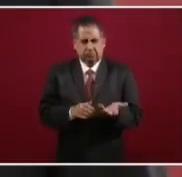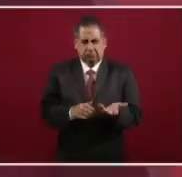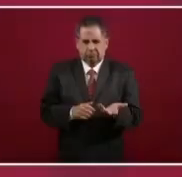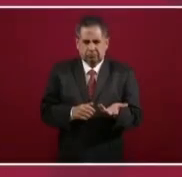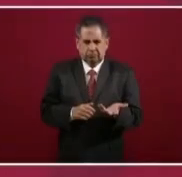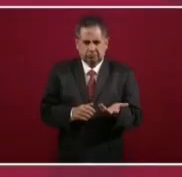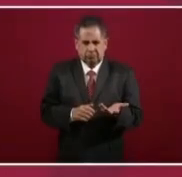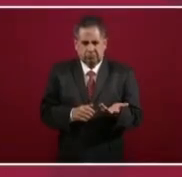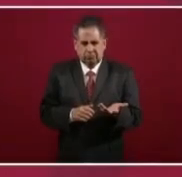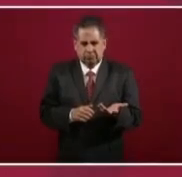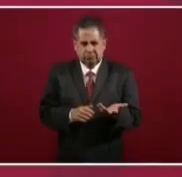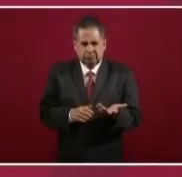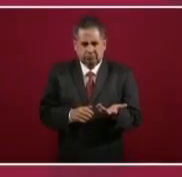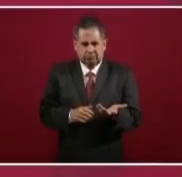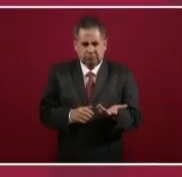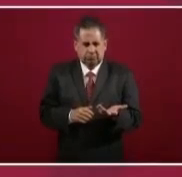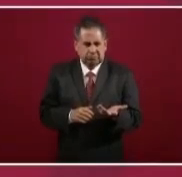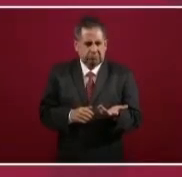este